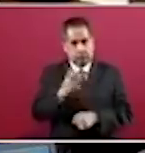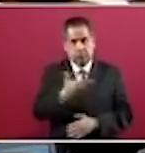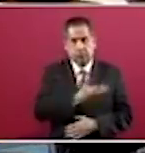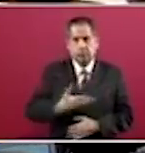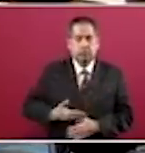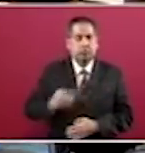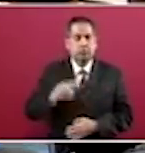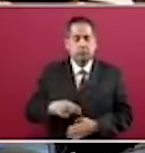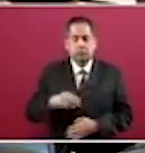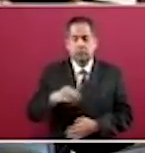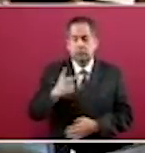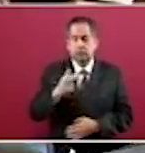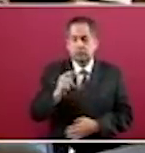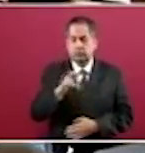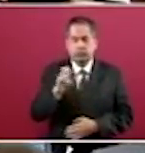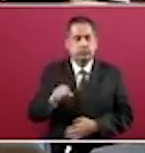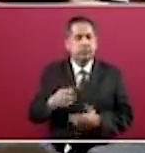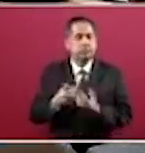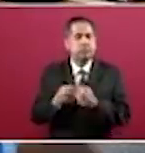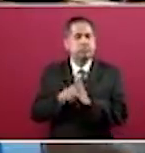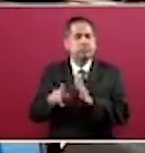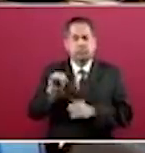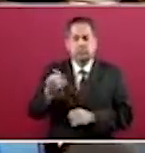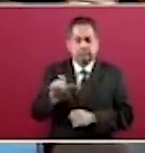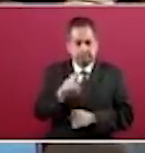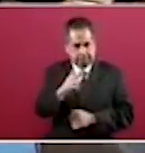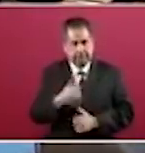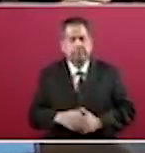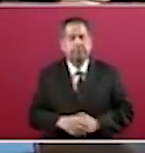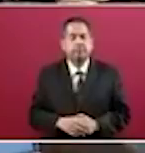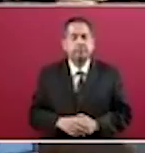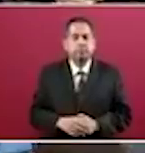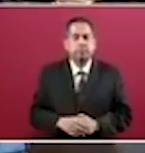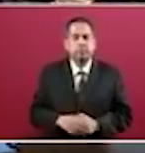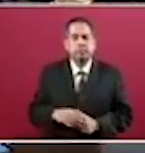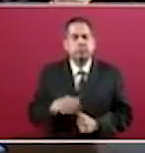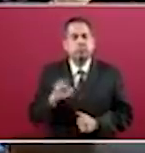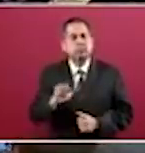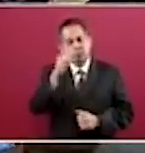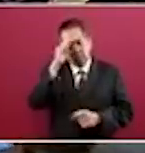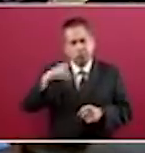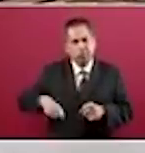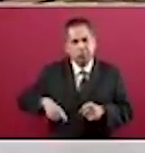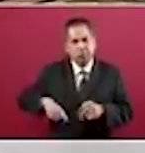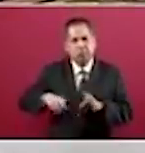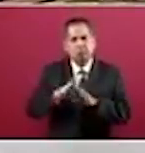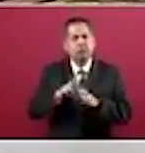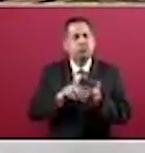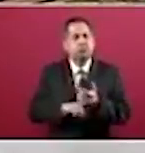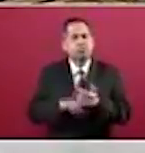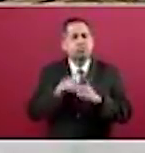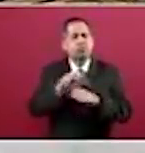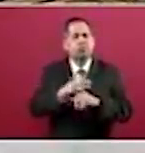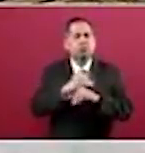presidente. Soy Jocelyn Gutiérrez de Político MX. Le quería preguntar cuál es la postura del gobierno respecto al veredicto en contra